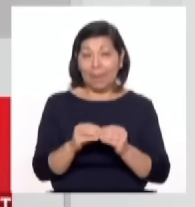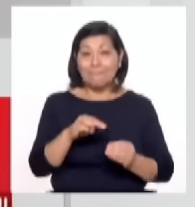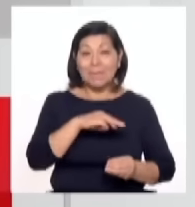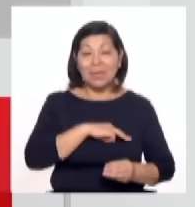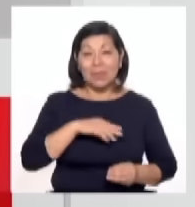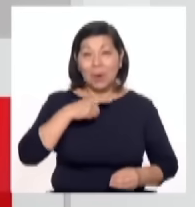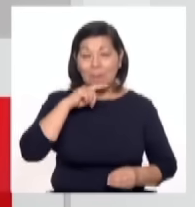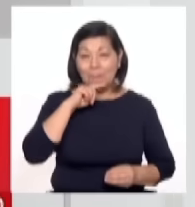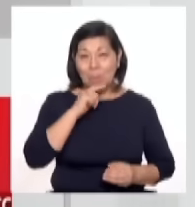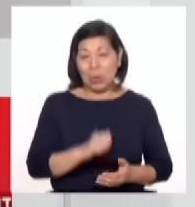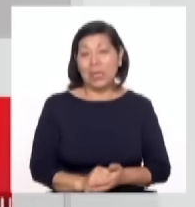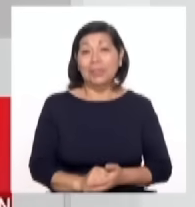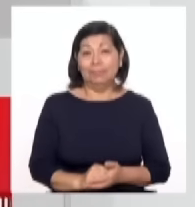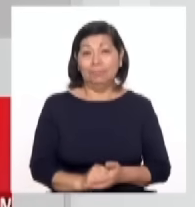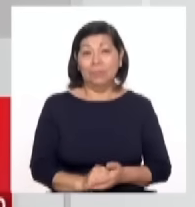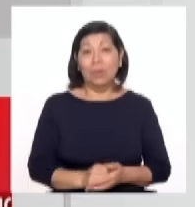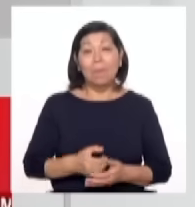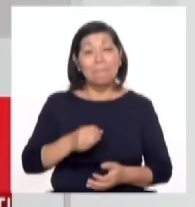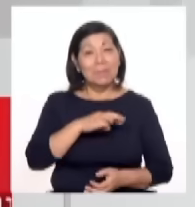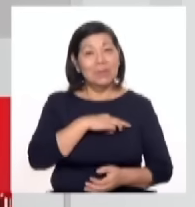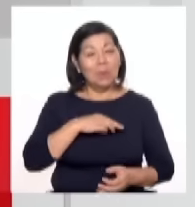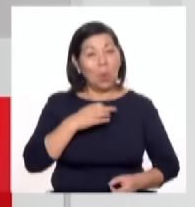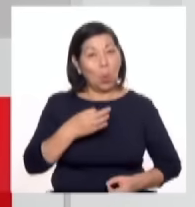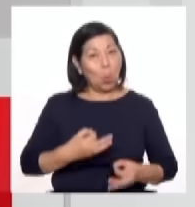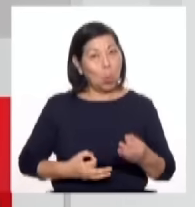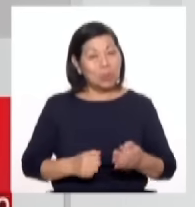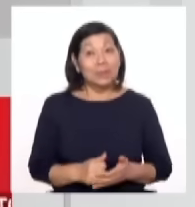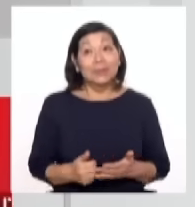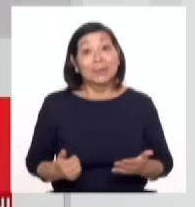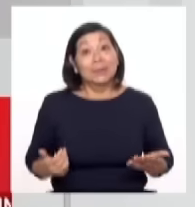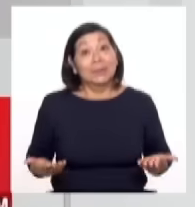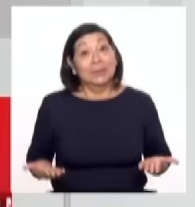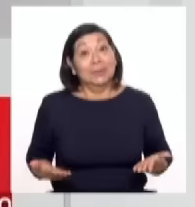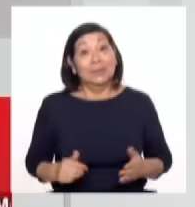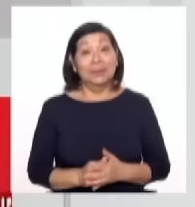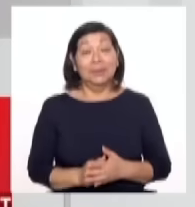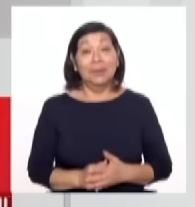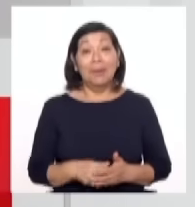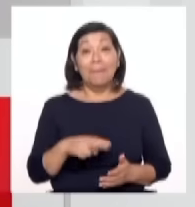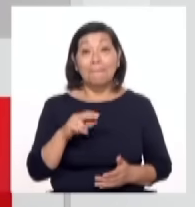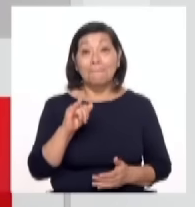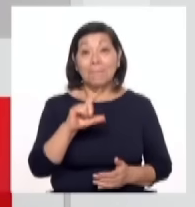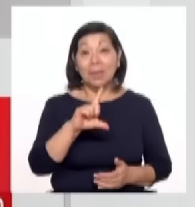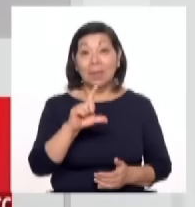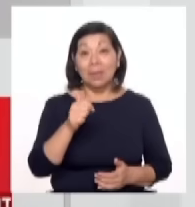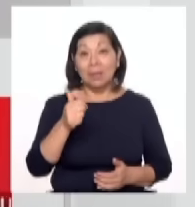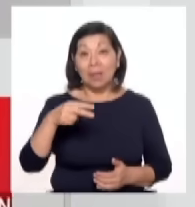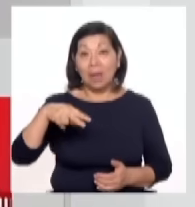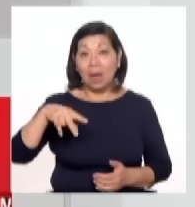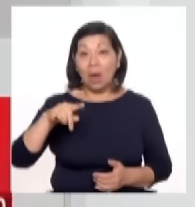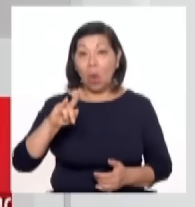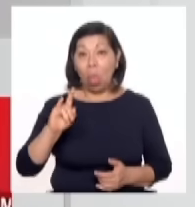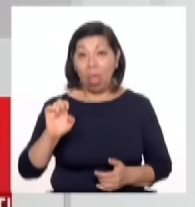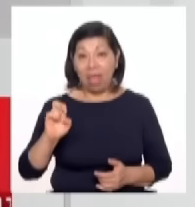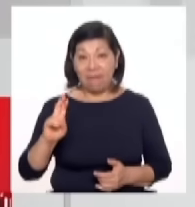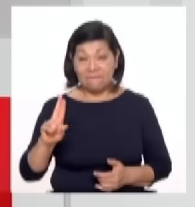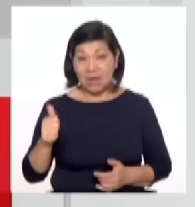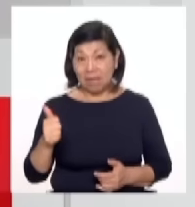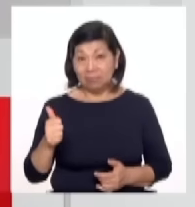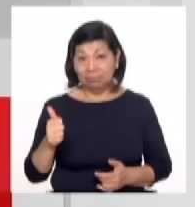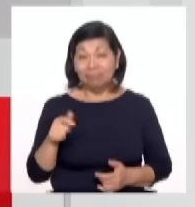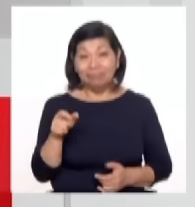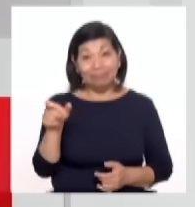de la Mujer y Ministerio de Justicia. Bueno, ¿qué se puede decir de Jaime Villanueva? Según se advierte,